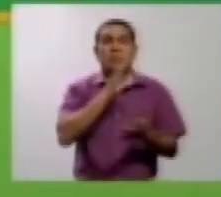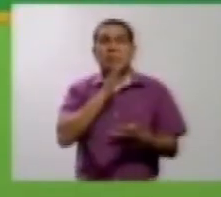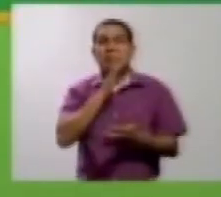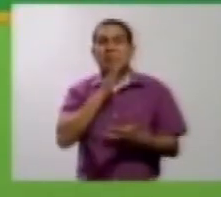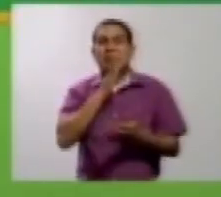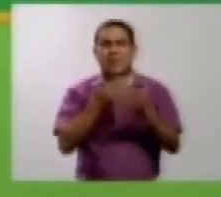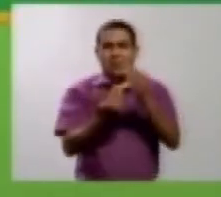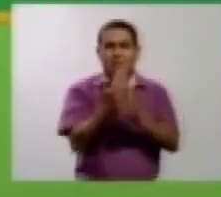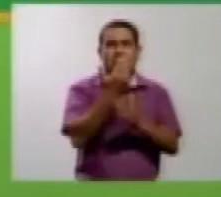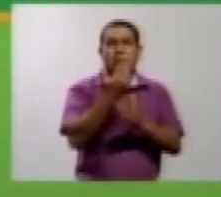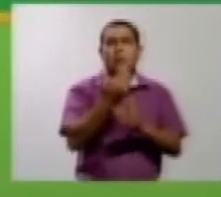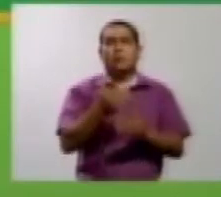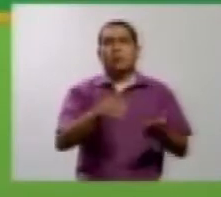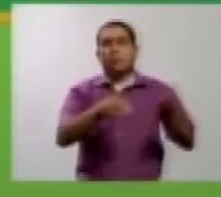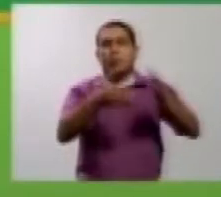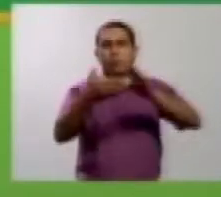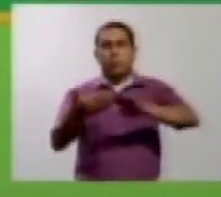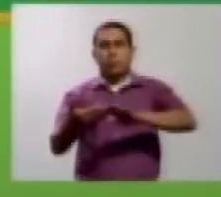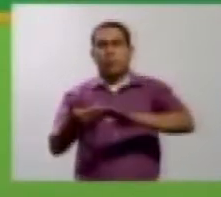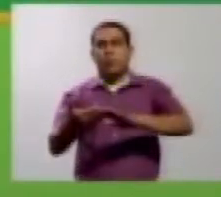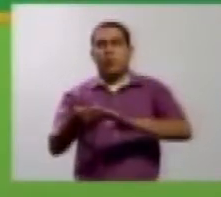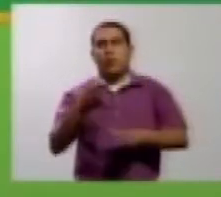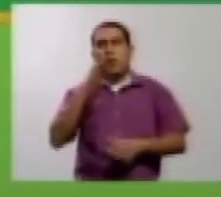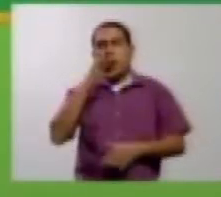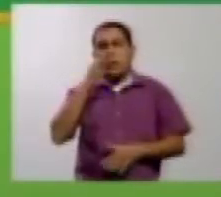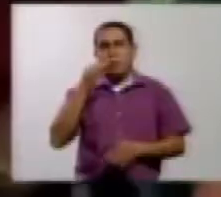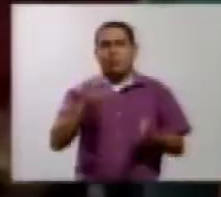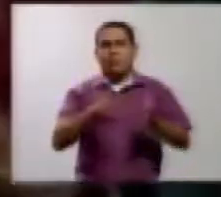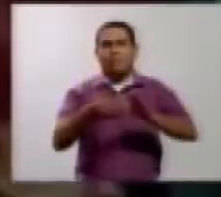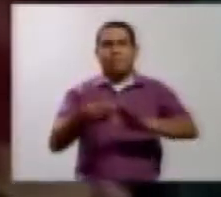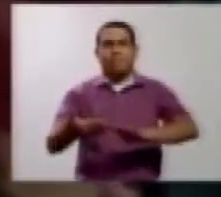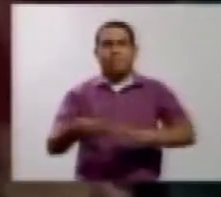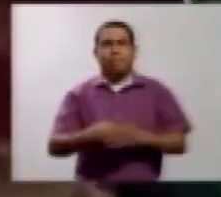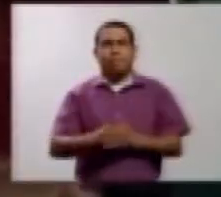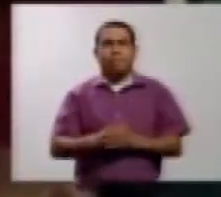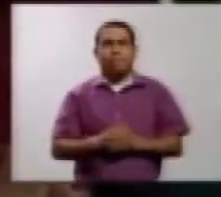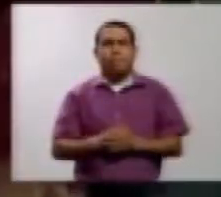de la Rosa, falleció el juglar Magín Díaz.